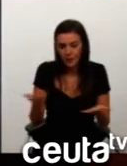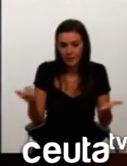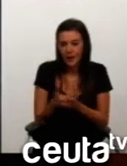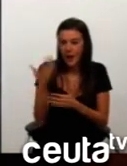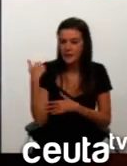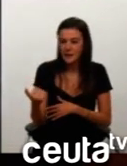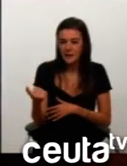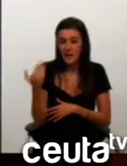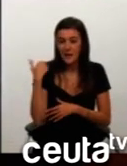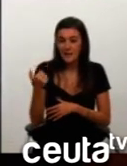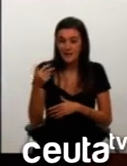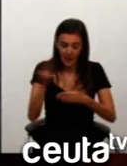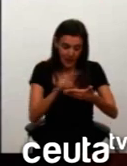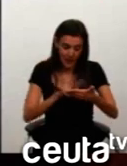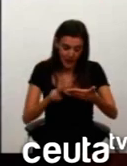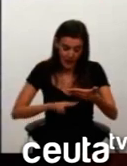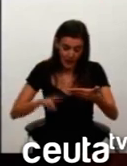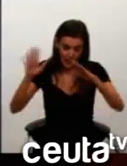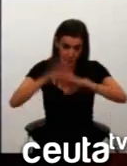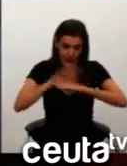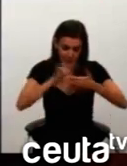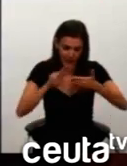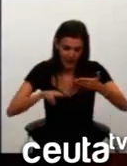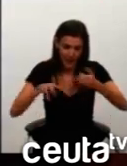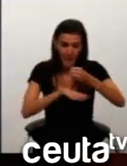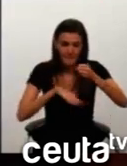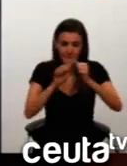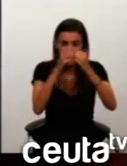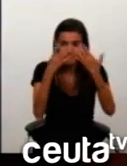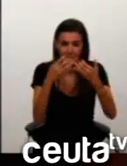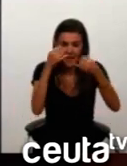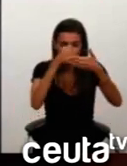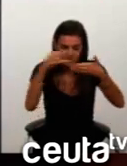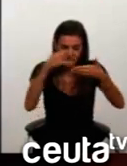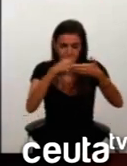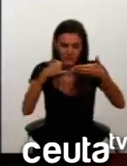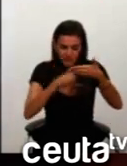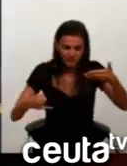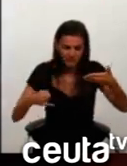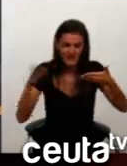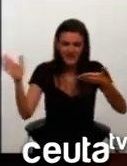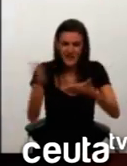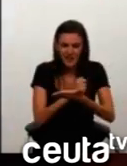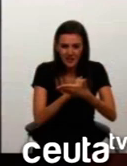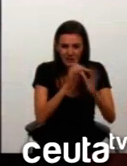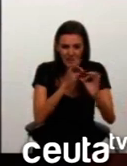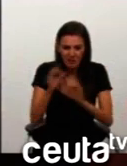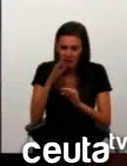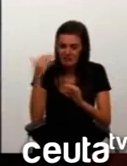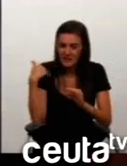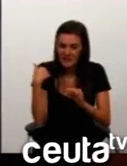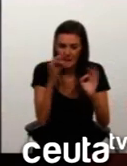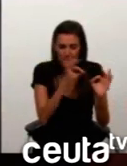ayer me dieron las tantas leyendo la base 29 otra vez y subrayando unas cuantas cosas. Y ustedes ya lo tienen todo